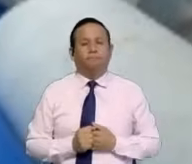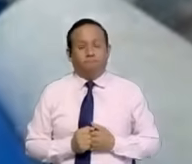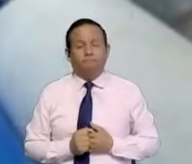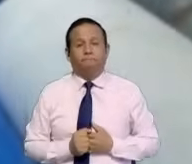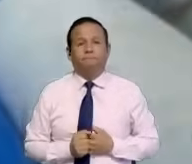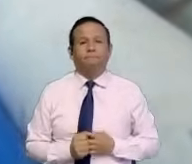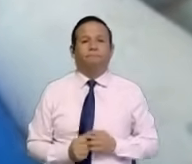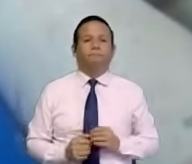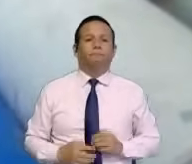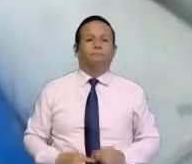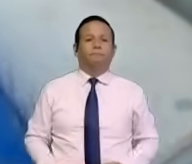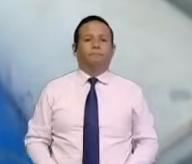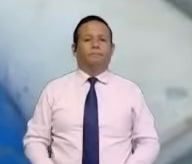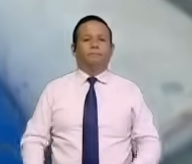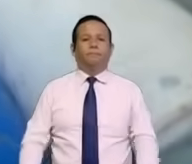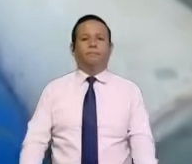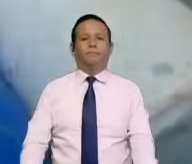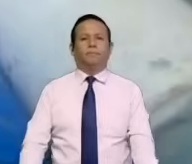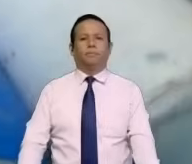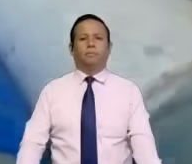Informó Mauricio Sánchez.